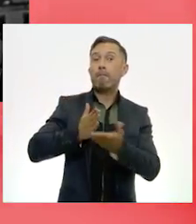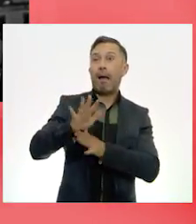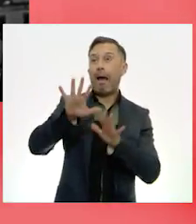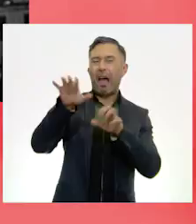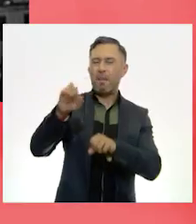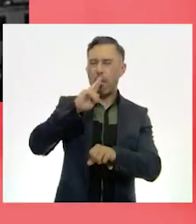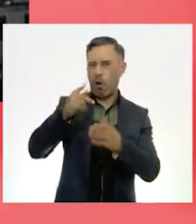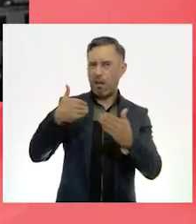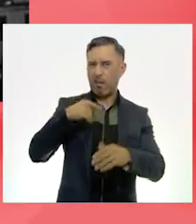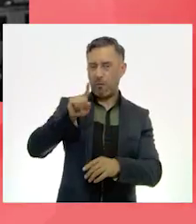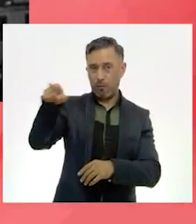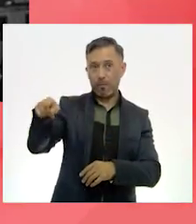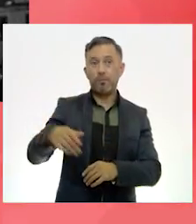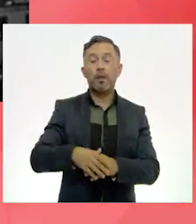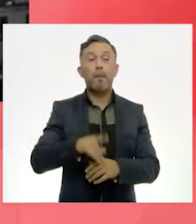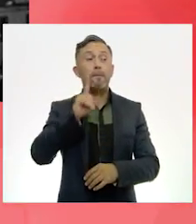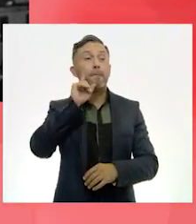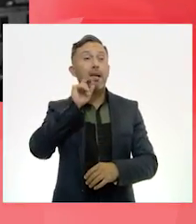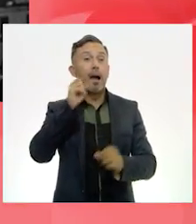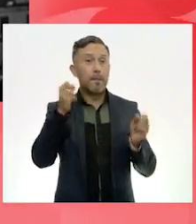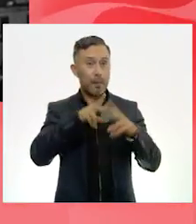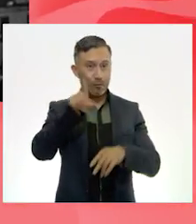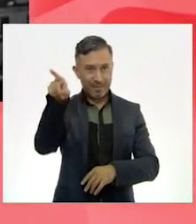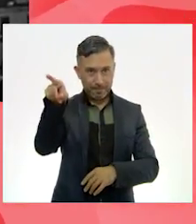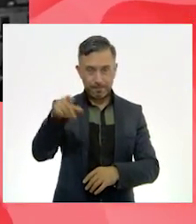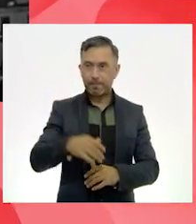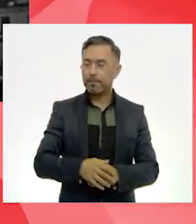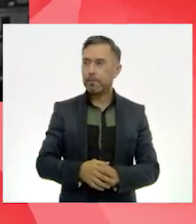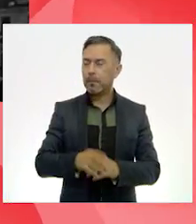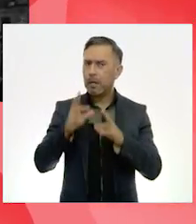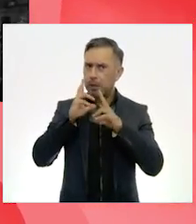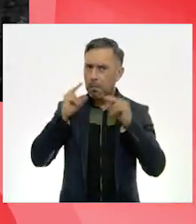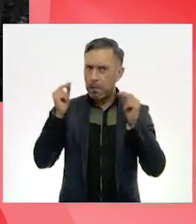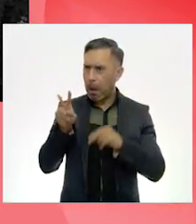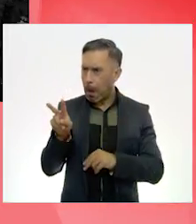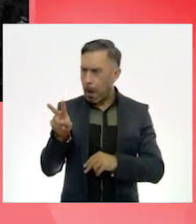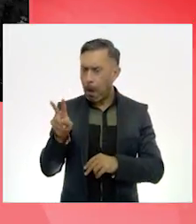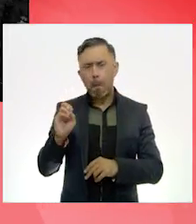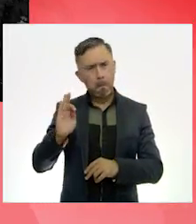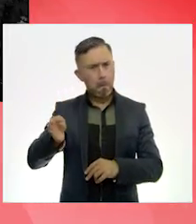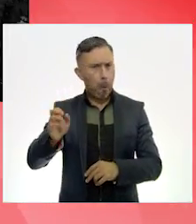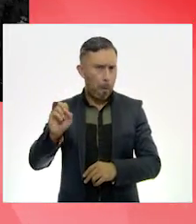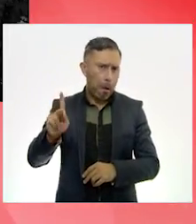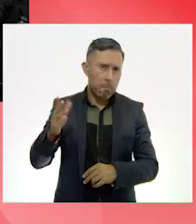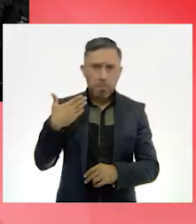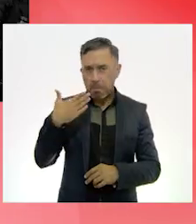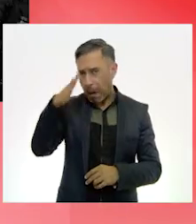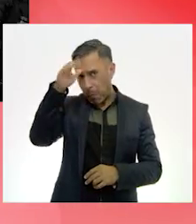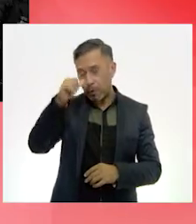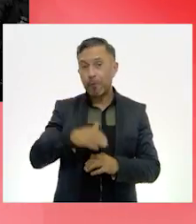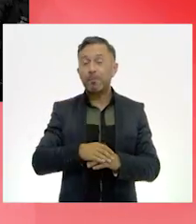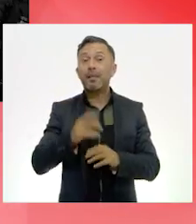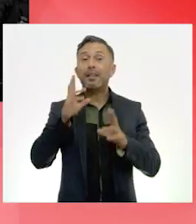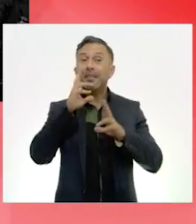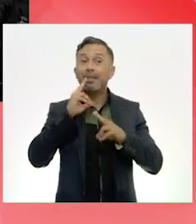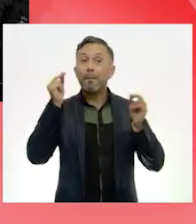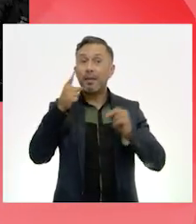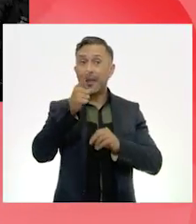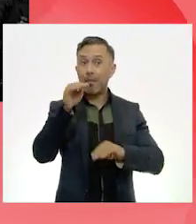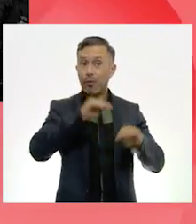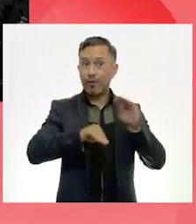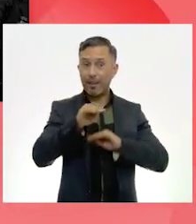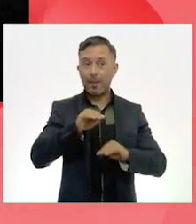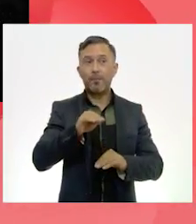Entonces, nos vemos en Chinameca mañana. Y dice Emiliano Zapata, bueno, está bien. Está Zapata en el cerro, en un lugar que se llama La